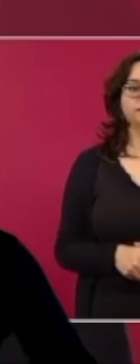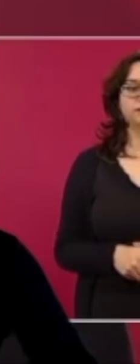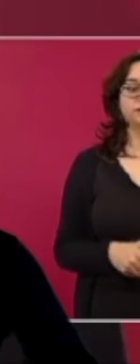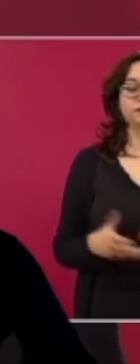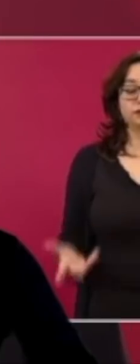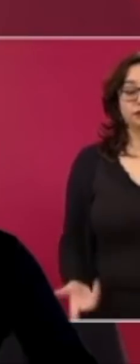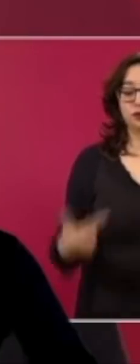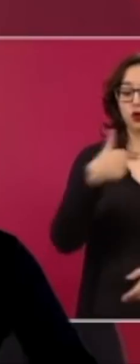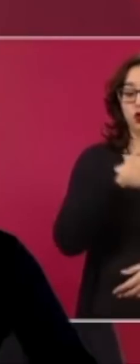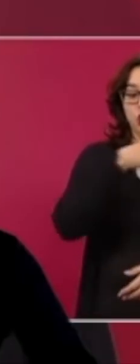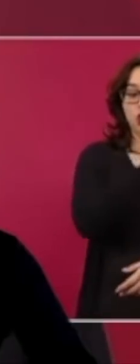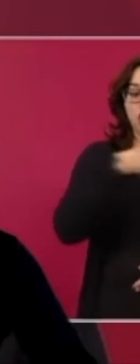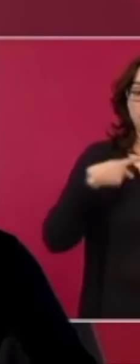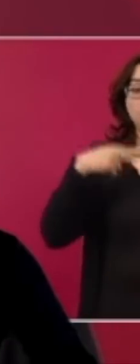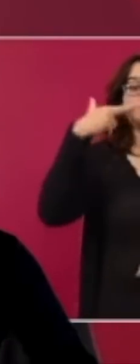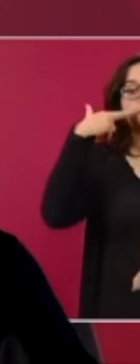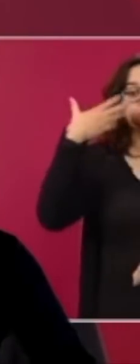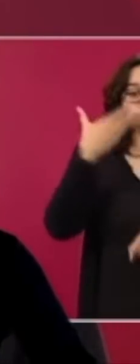previendo todo,